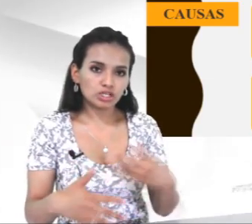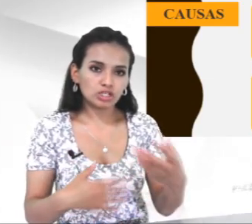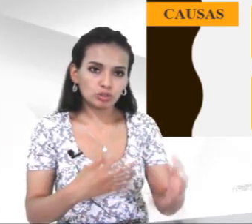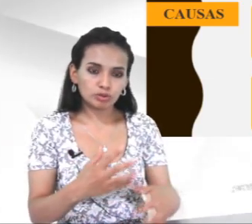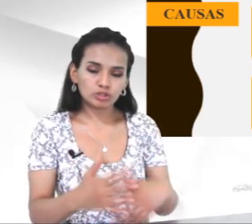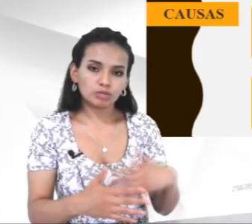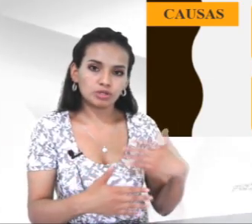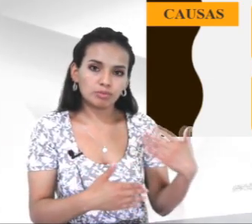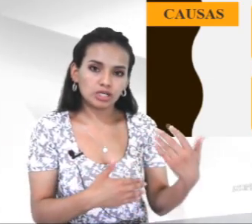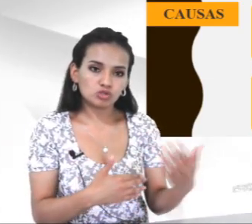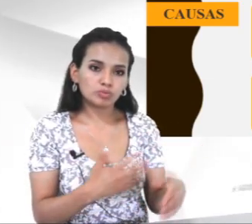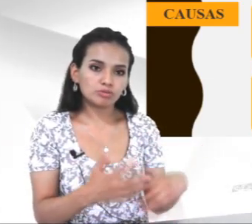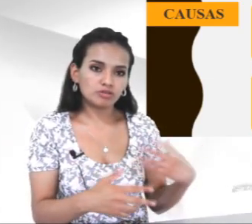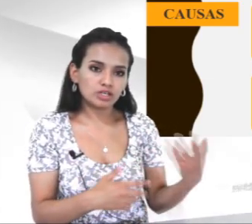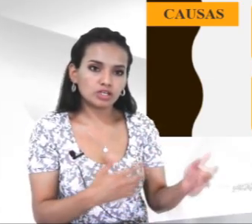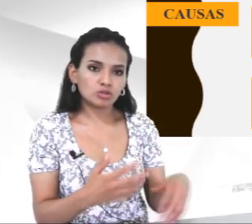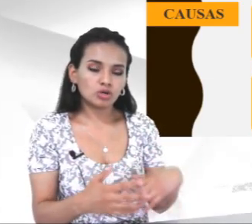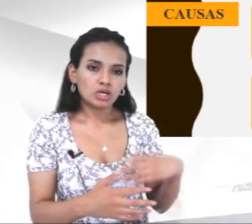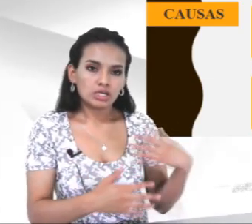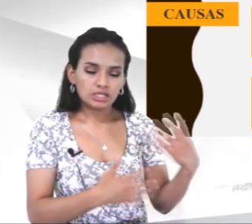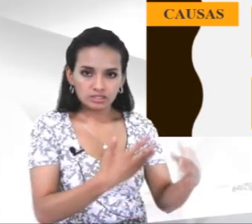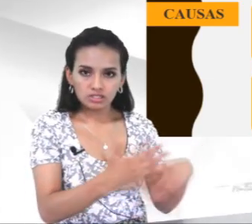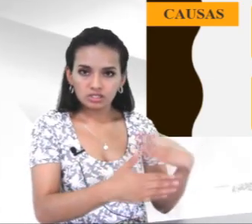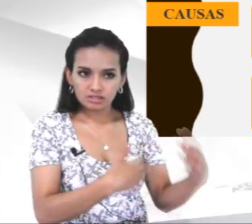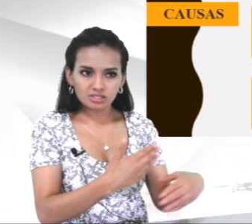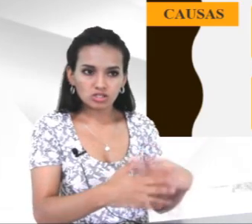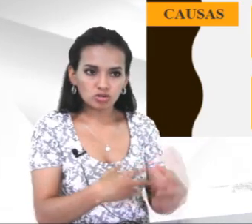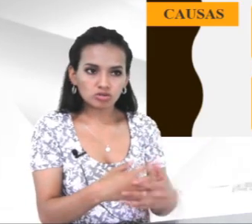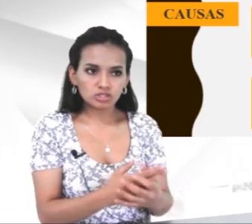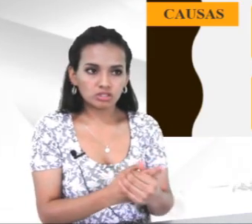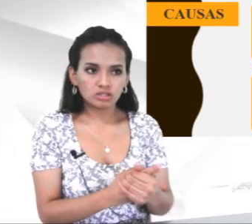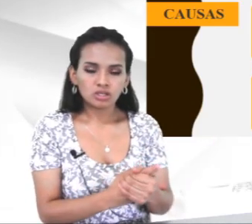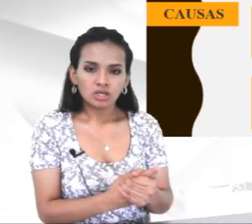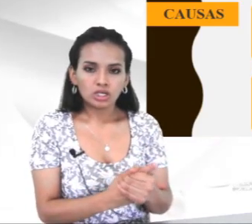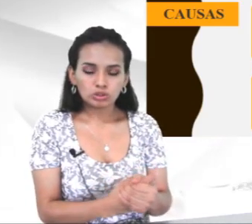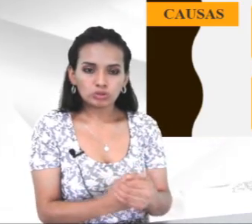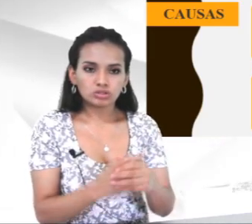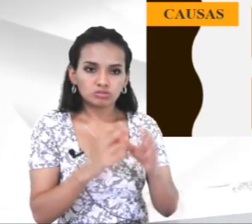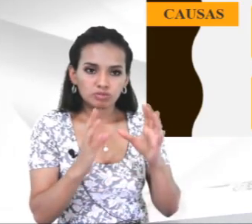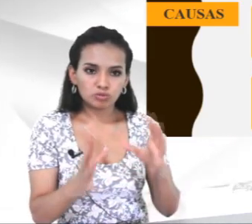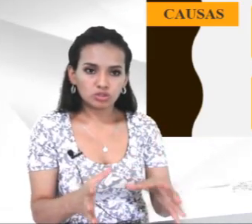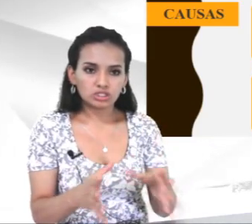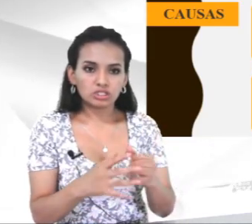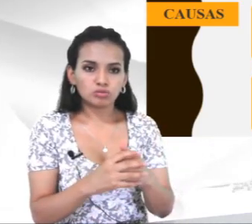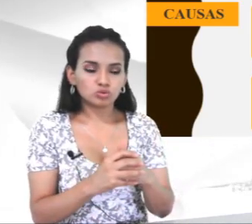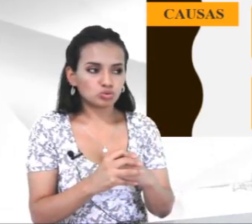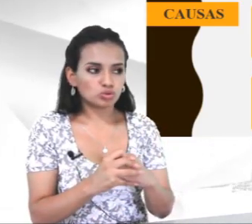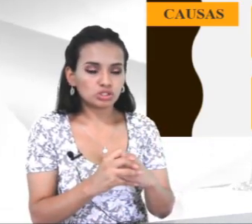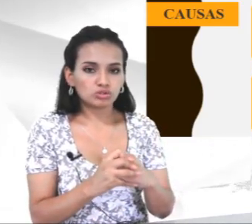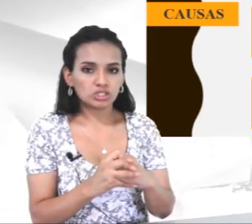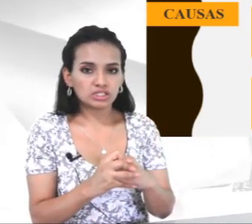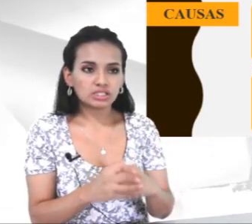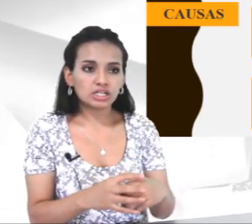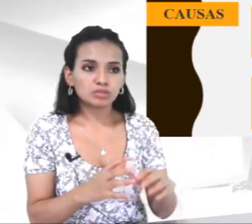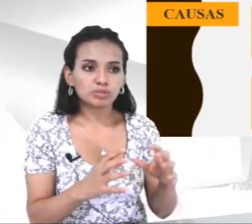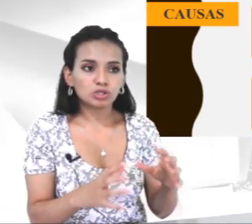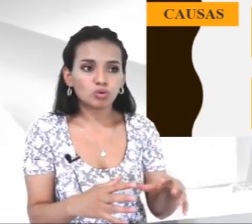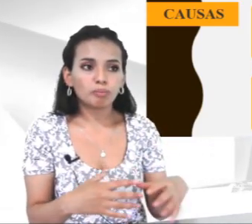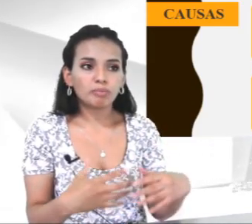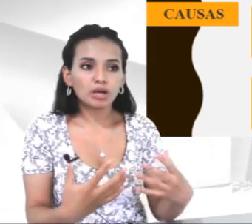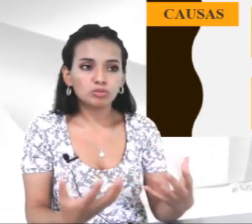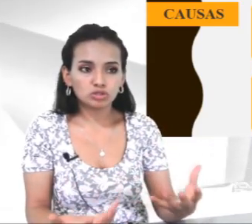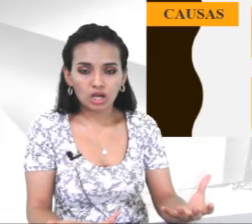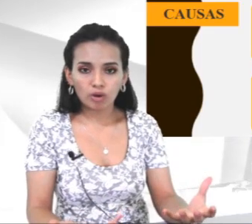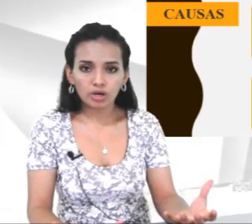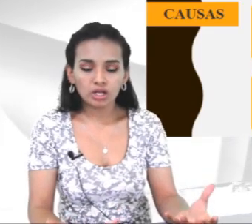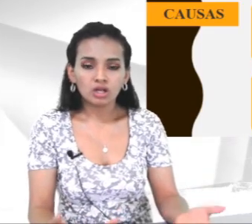reproduciendo pero que también vayan súper viviendo y así en este ciclo constante entonces vimos que tenemos sus condiciones necesarias pero